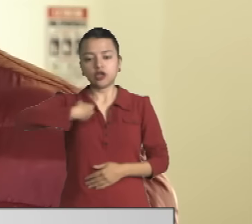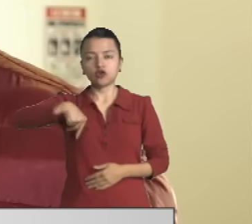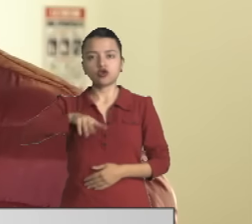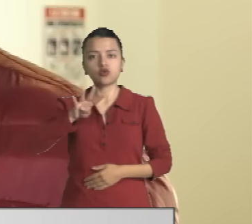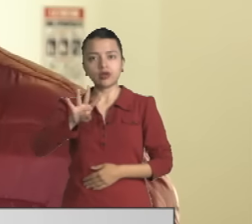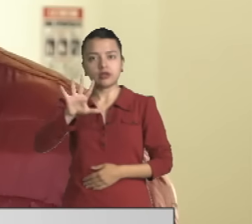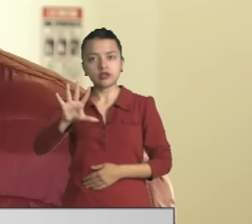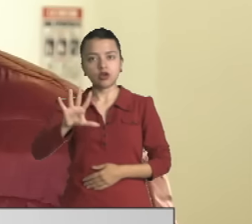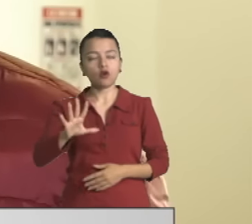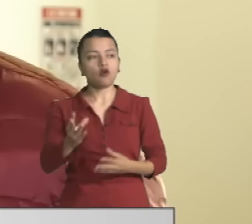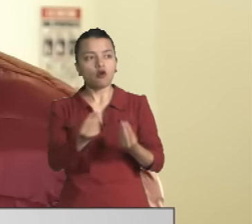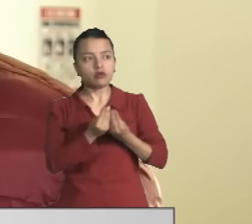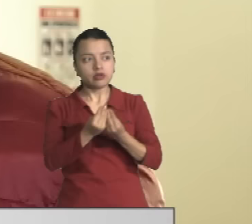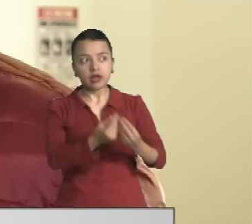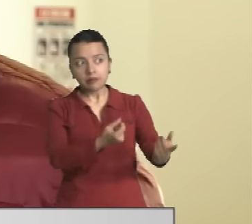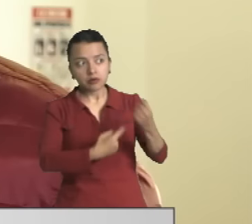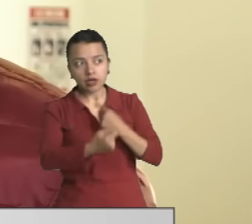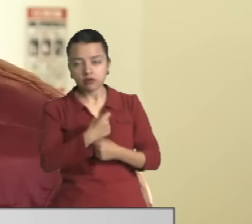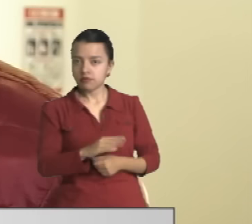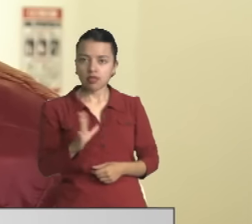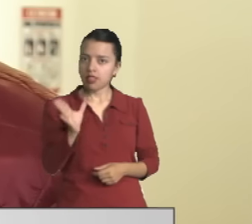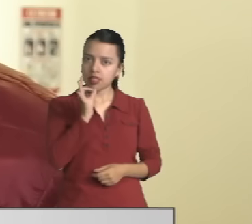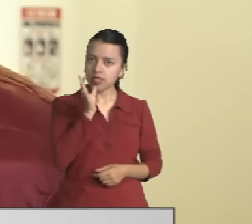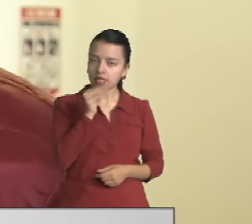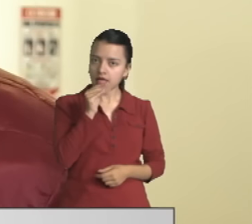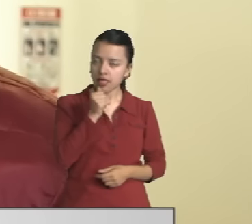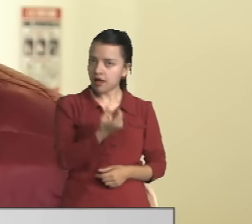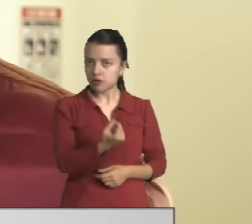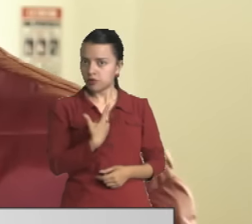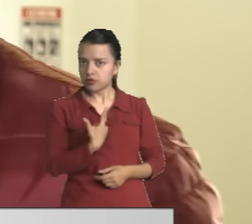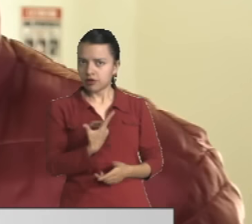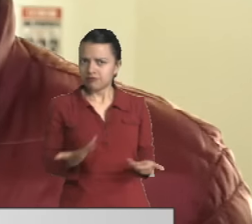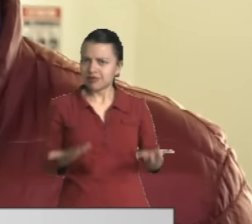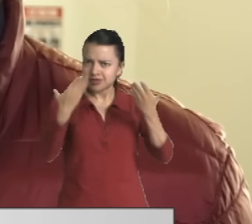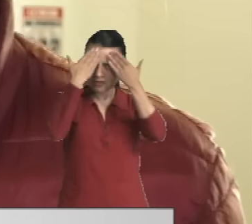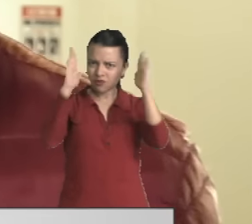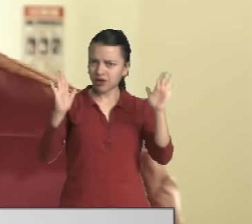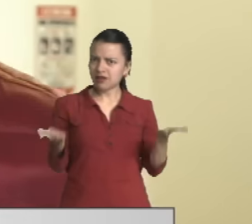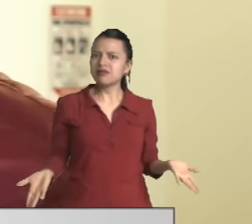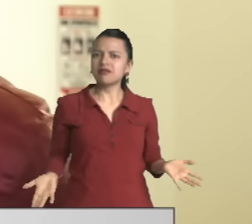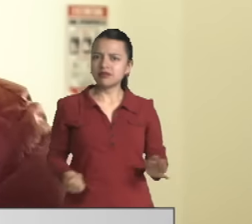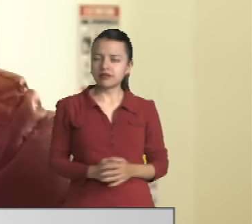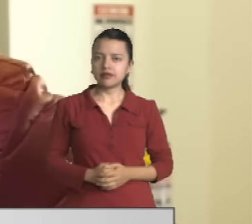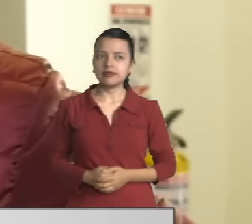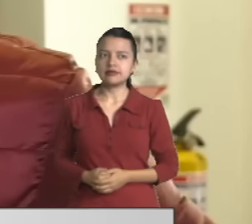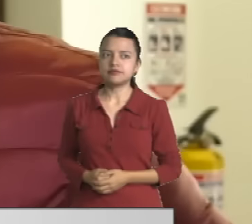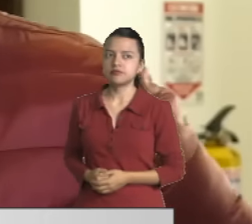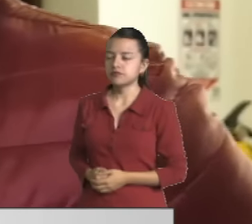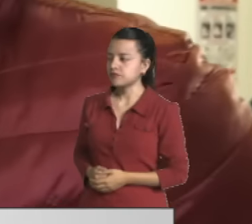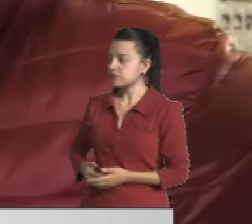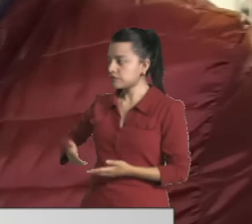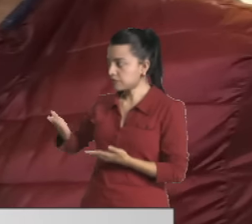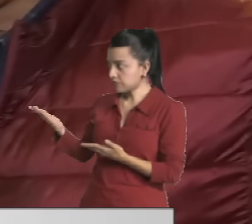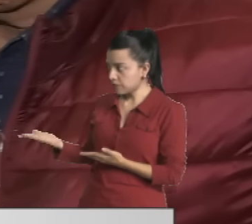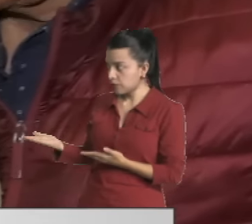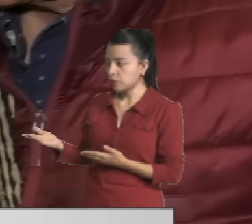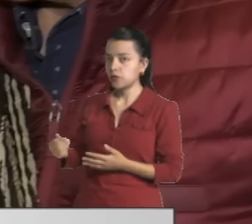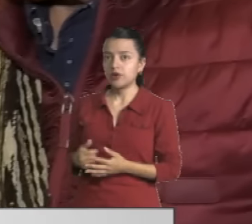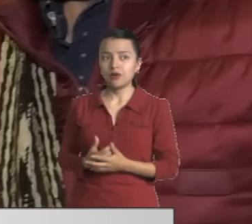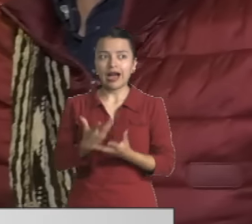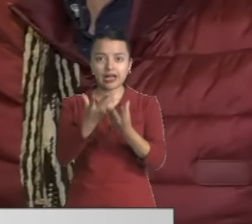45 concejales. La molestia era evidente, sin democracia nada. Todo el consejo, de hecho, tenemos reacciones por otro